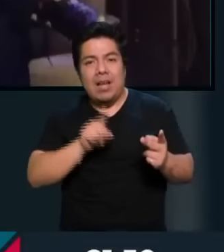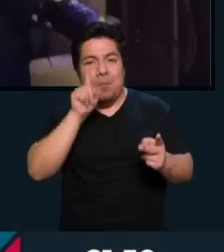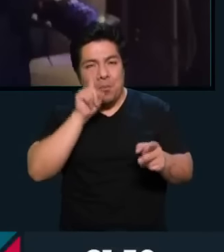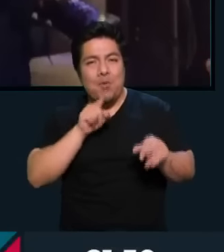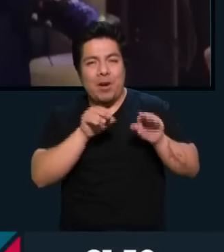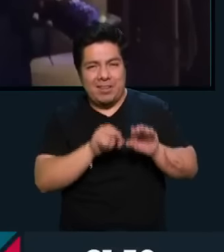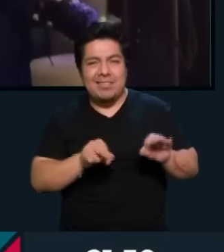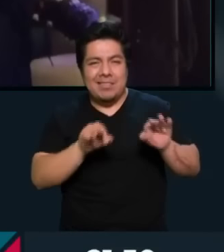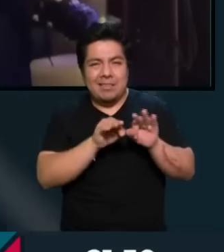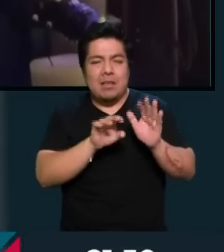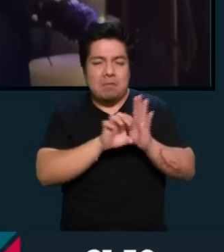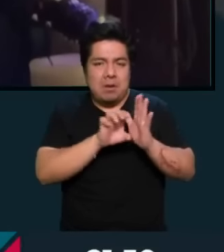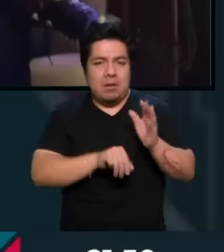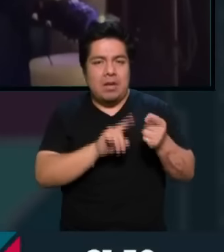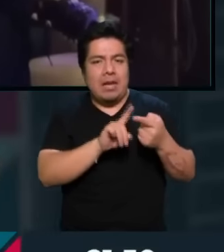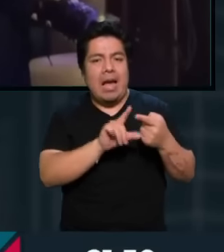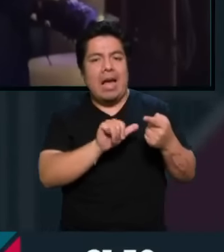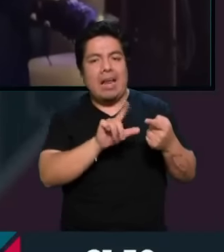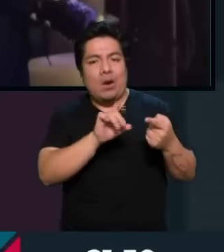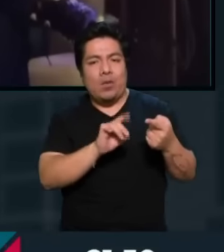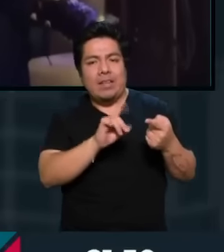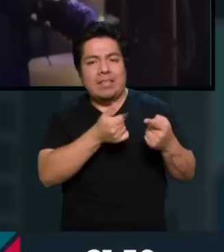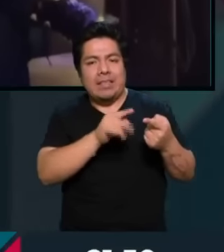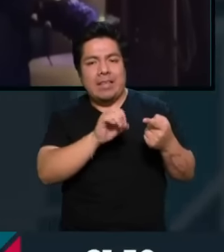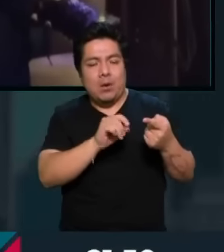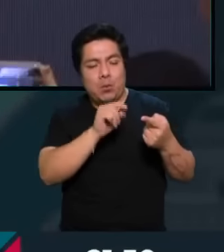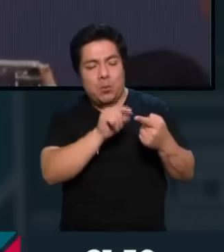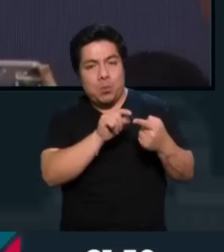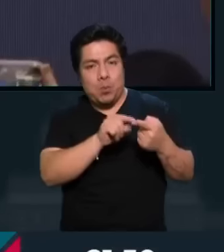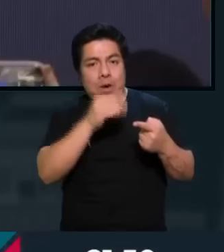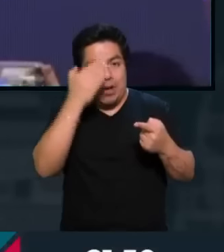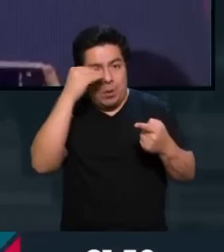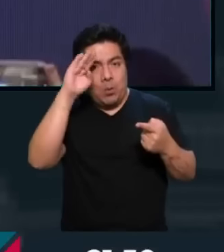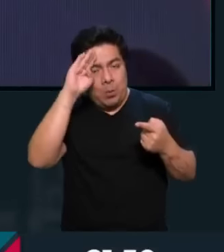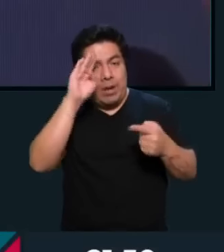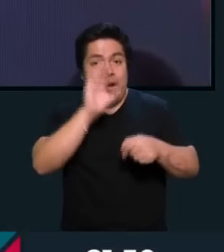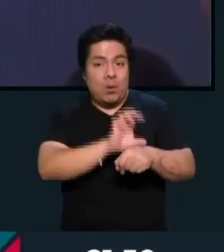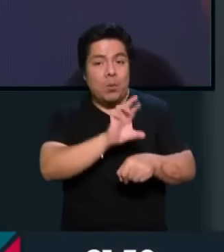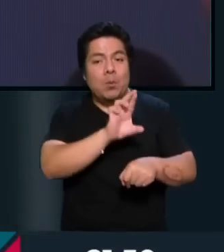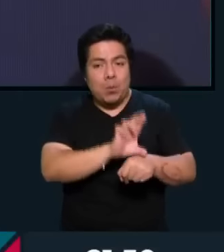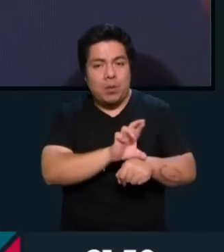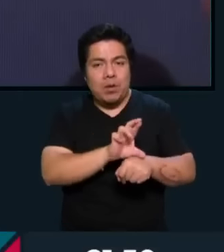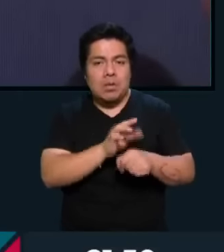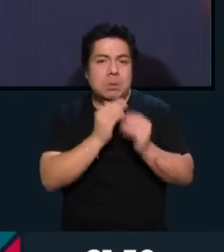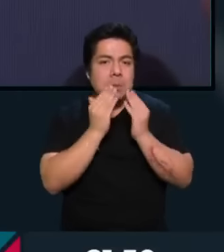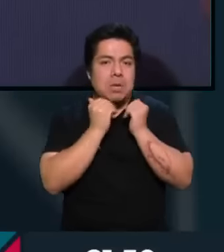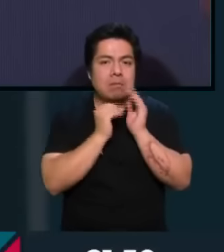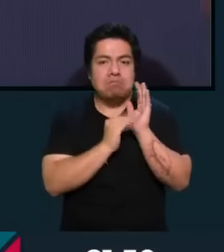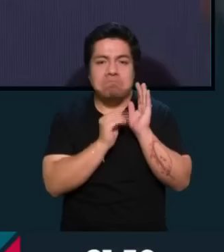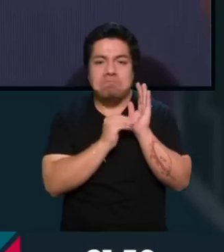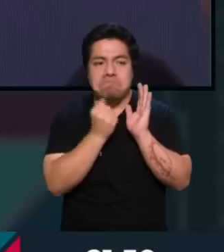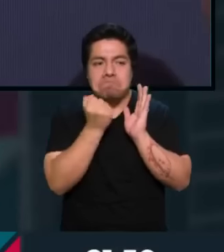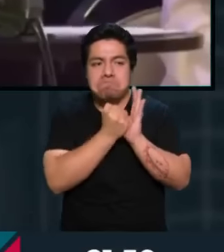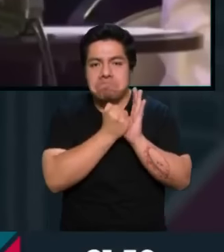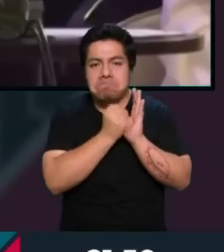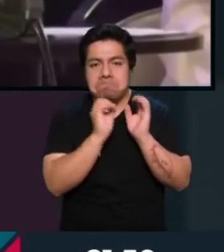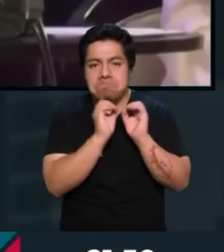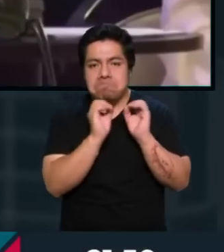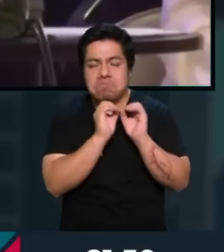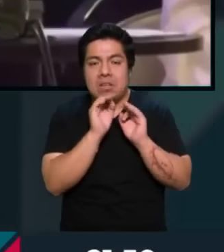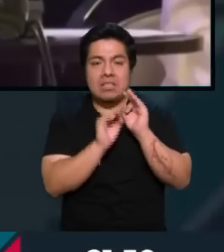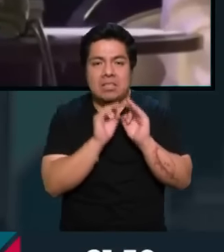de Ecuador como a londra Santiago una cubana ecuatoriana que por no tener documentos alguna vez que hizo